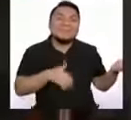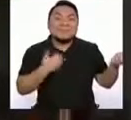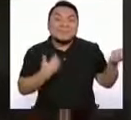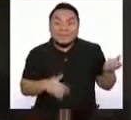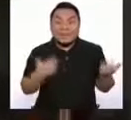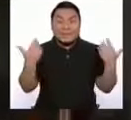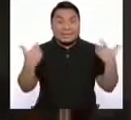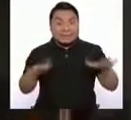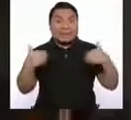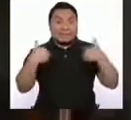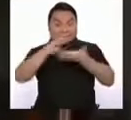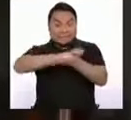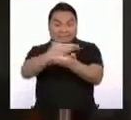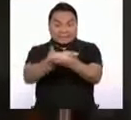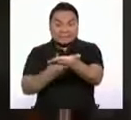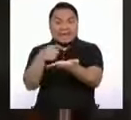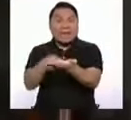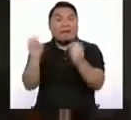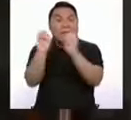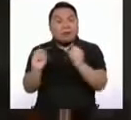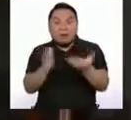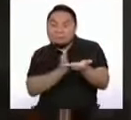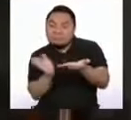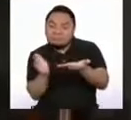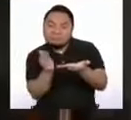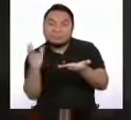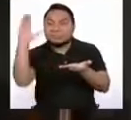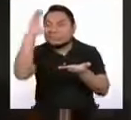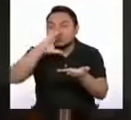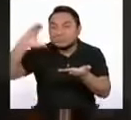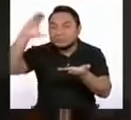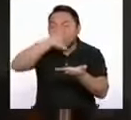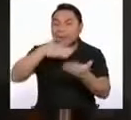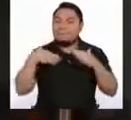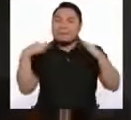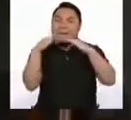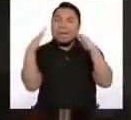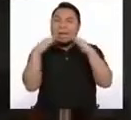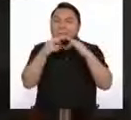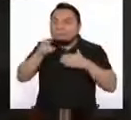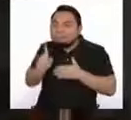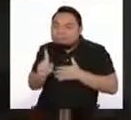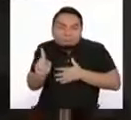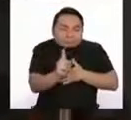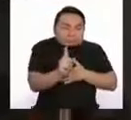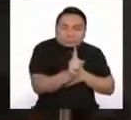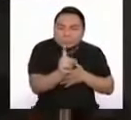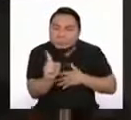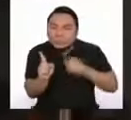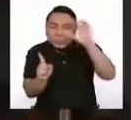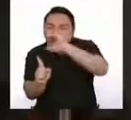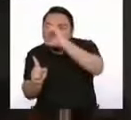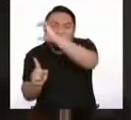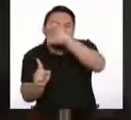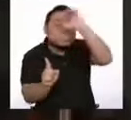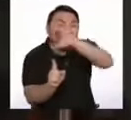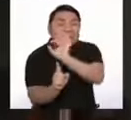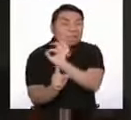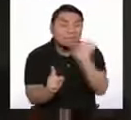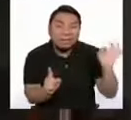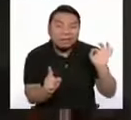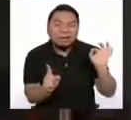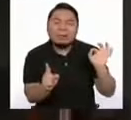Tengo un mapa del tesoro. Voy buscando por mi casa. Y si no encuentro nada,